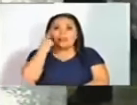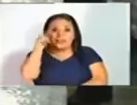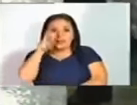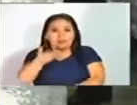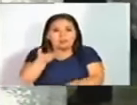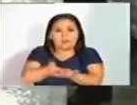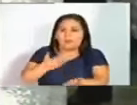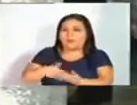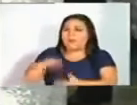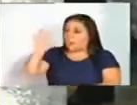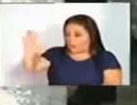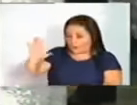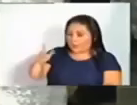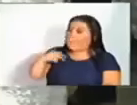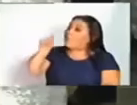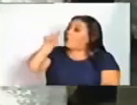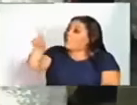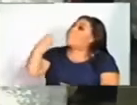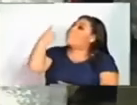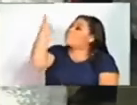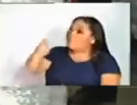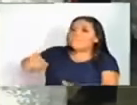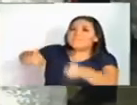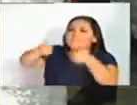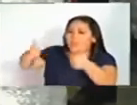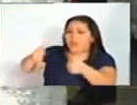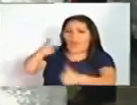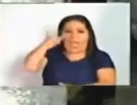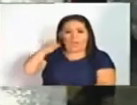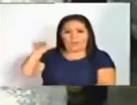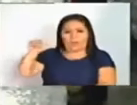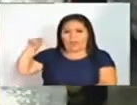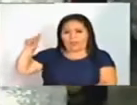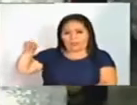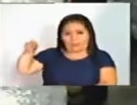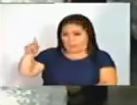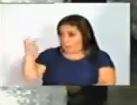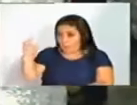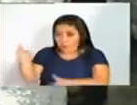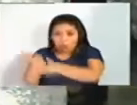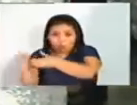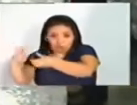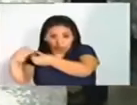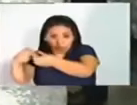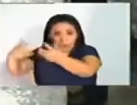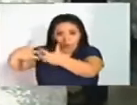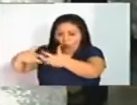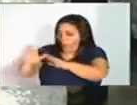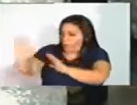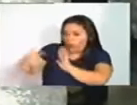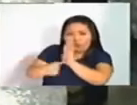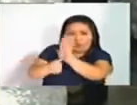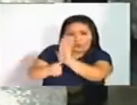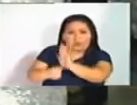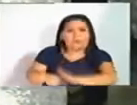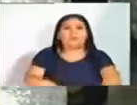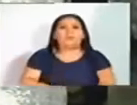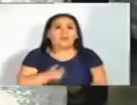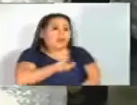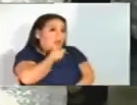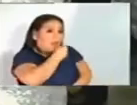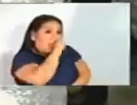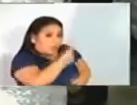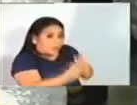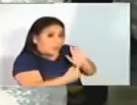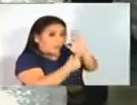ANEP en la... Es que para que formule tu pregunta bien, porque la ANEP no tiene ningún miembro que sea empresario, más que su presidente. Pero es la representante de la empresa